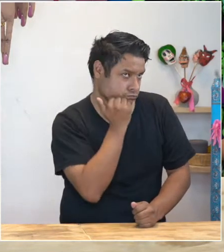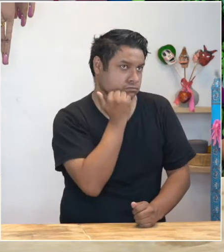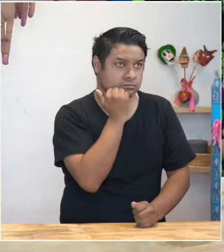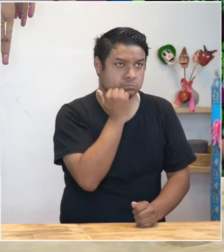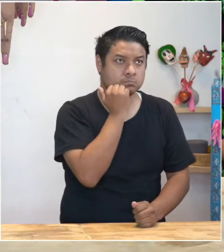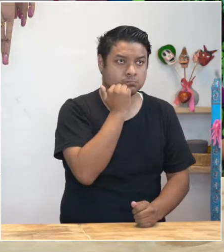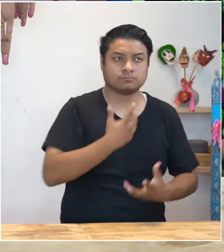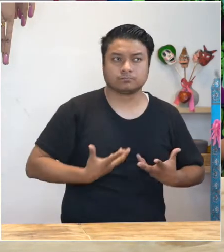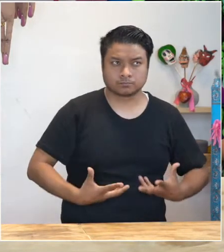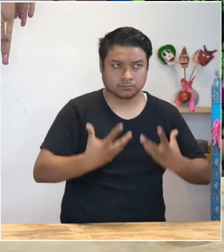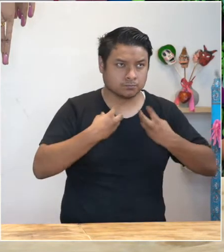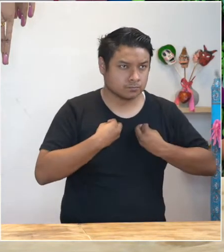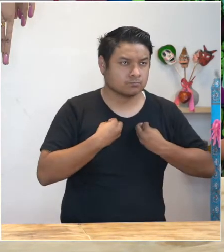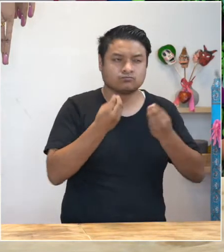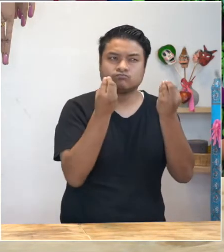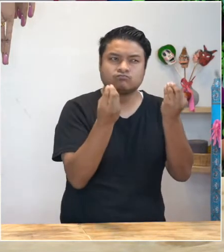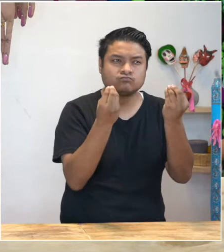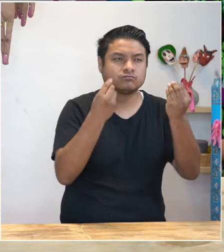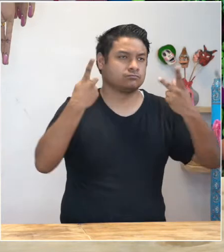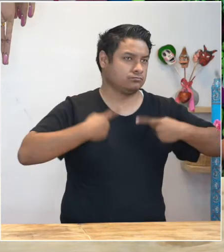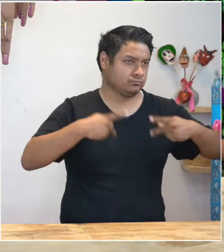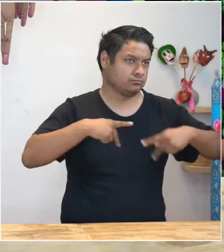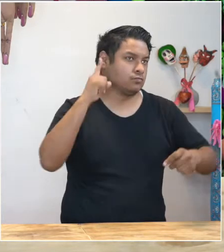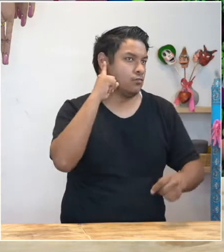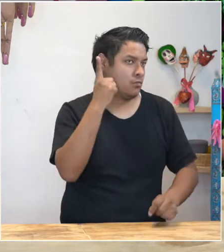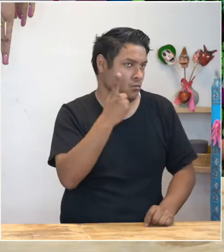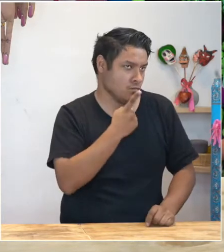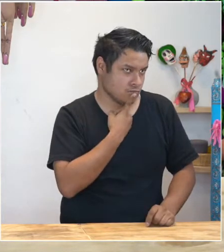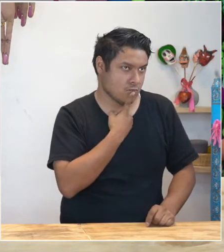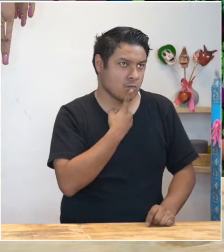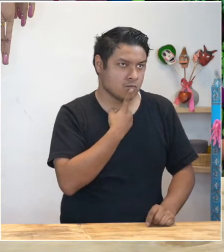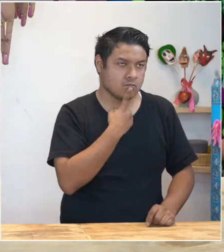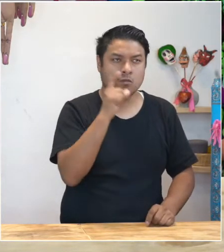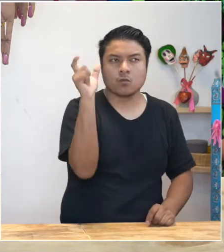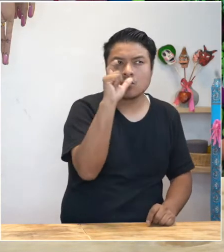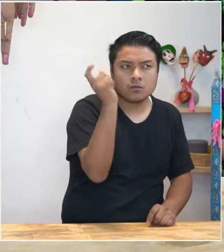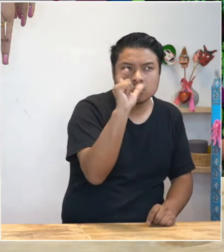se acercaban a algún servicio, ellos siempre